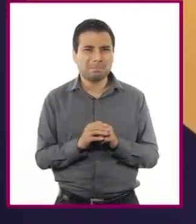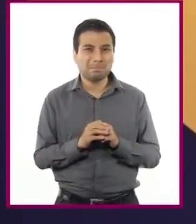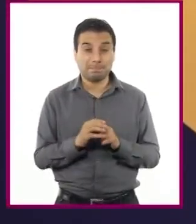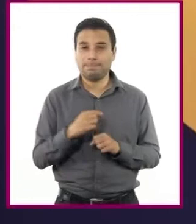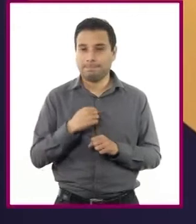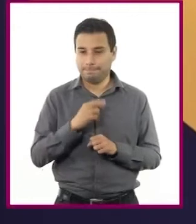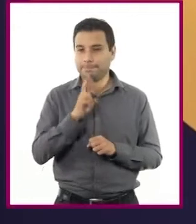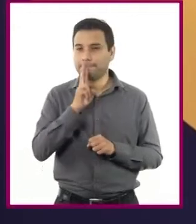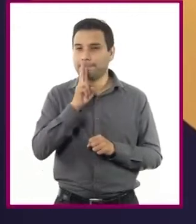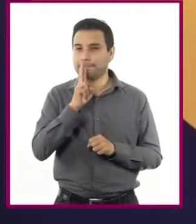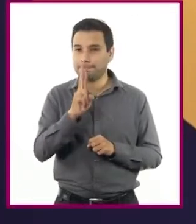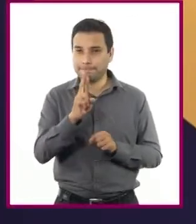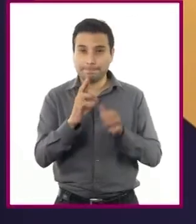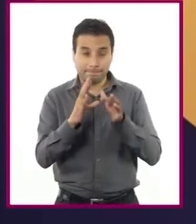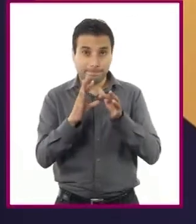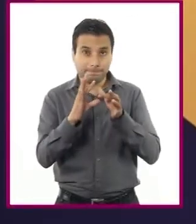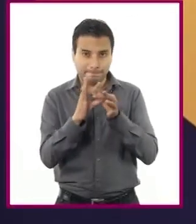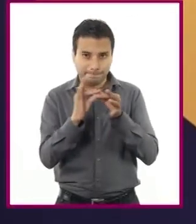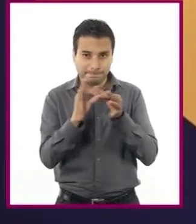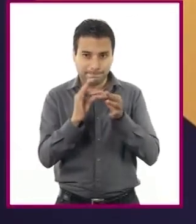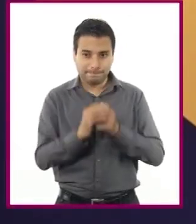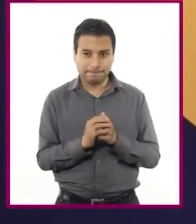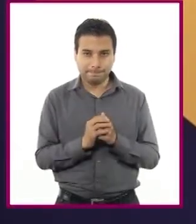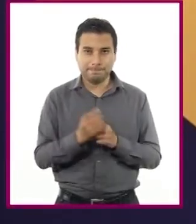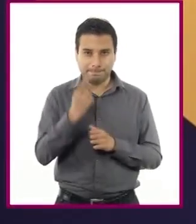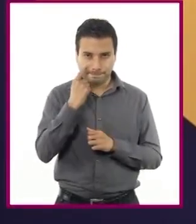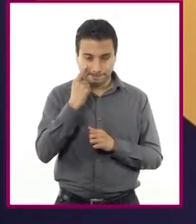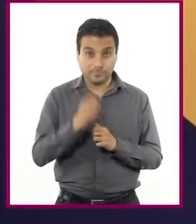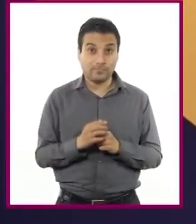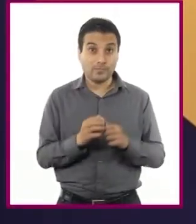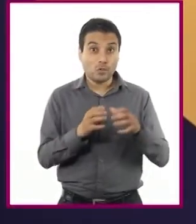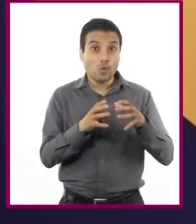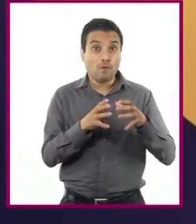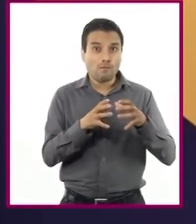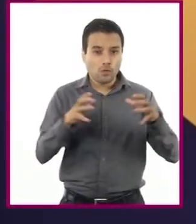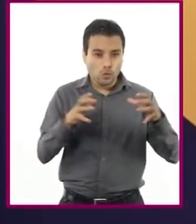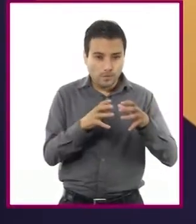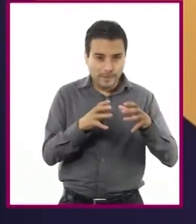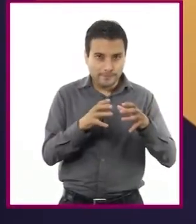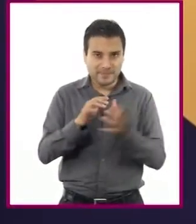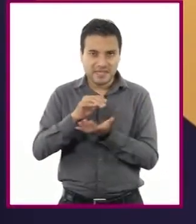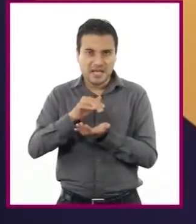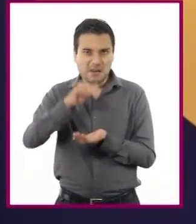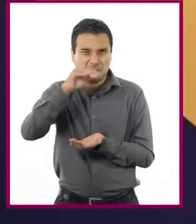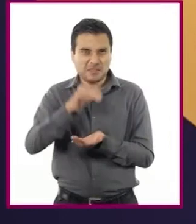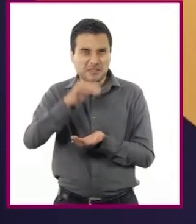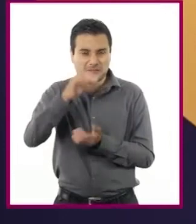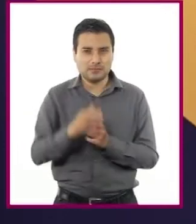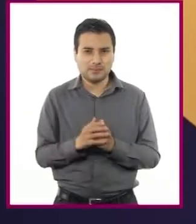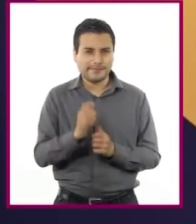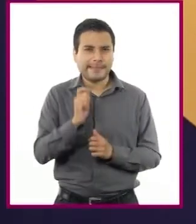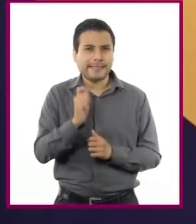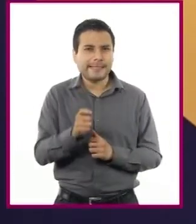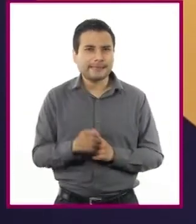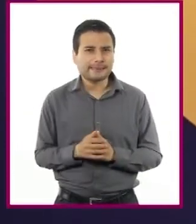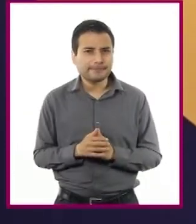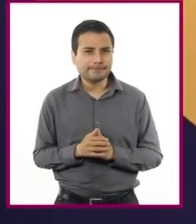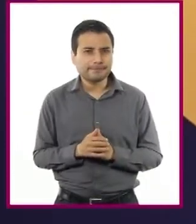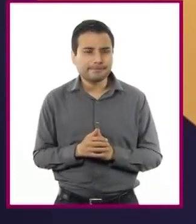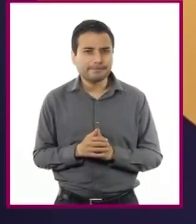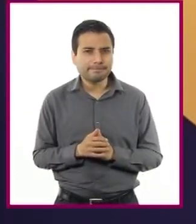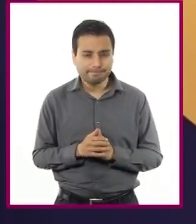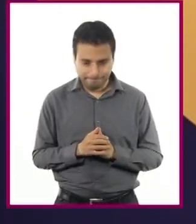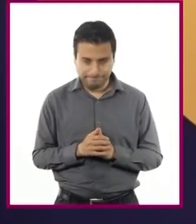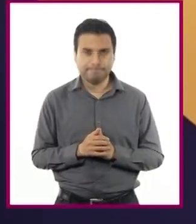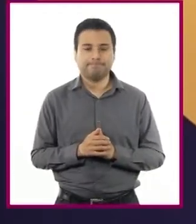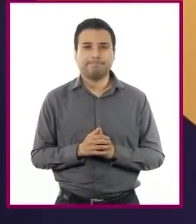les expliqué la relación entre volumen y capacidad. ¿Qué es la capacidad de un objeto? ¿Qué relación tiene